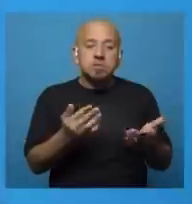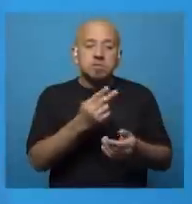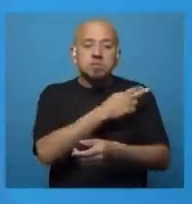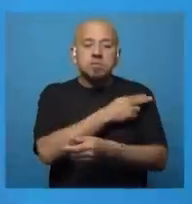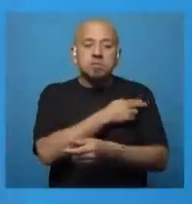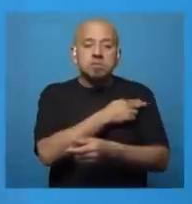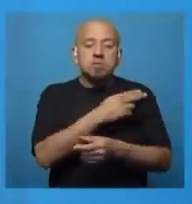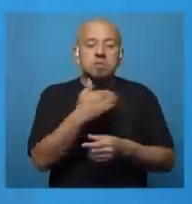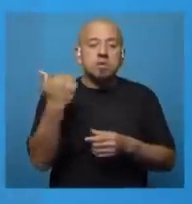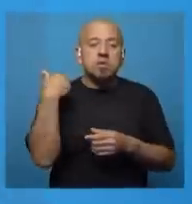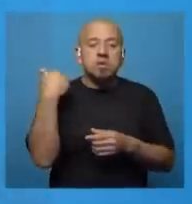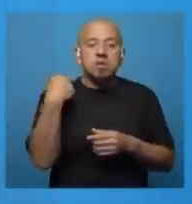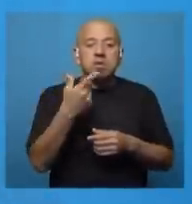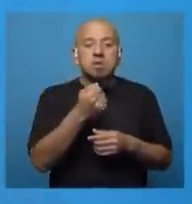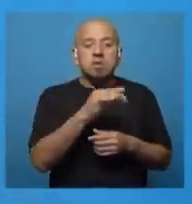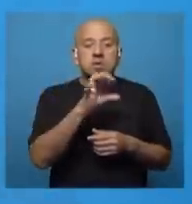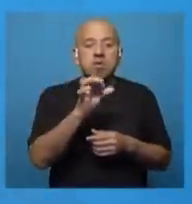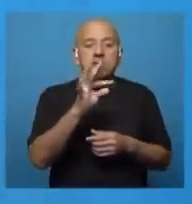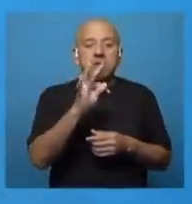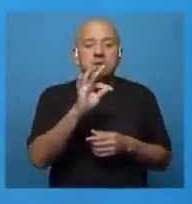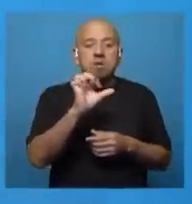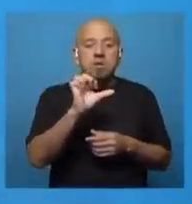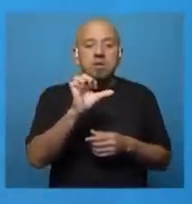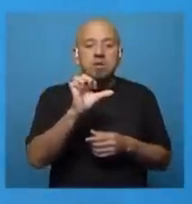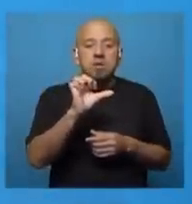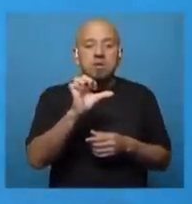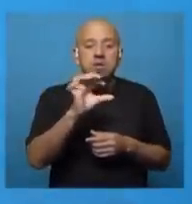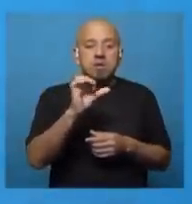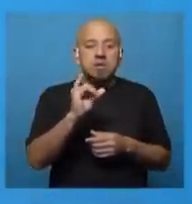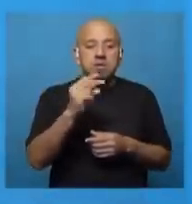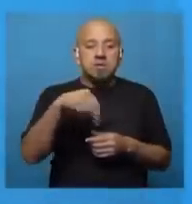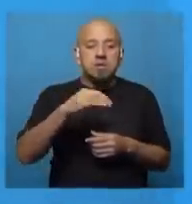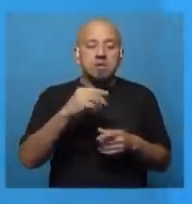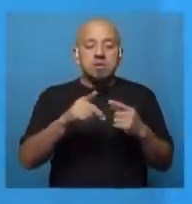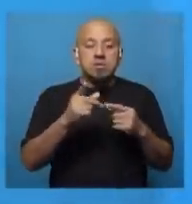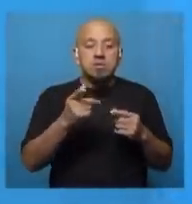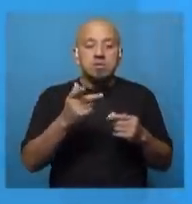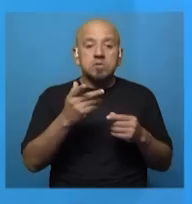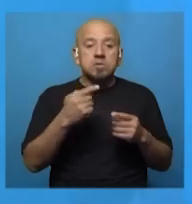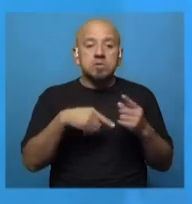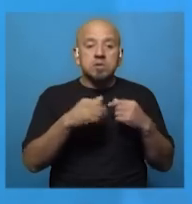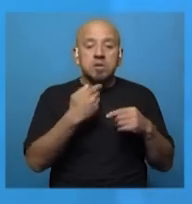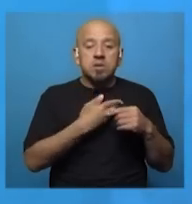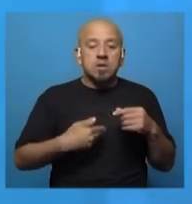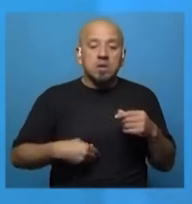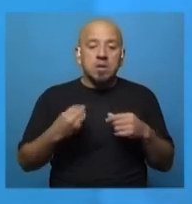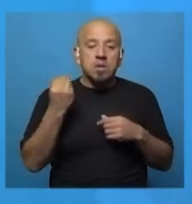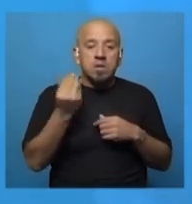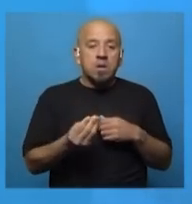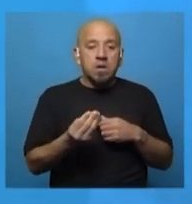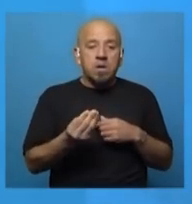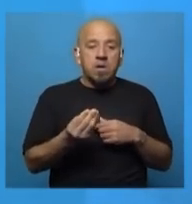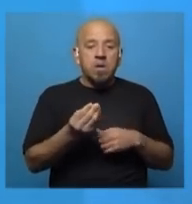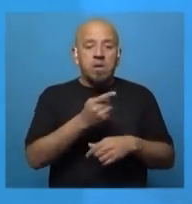de la presidencia una persona con antecedentes que el presidente colocó en un lugar de